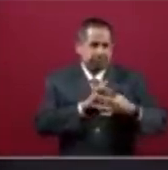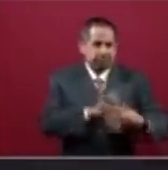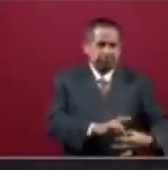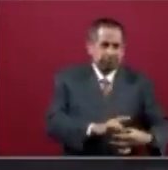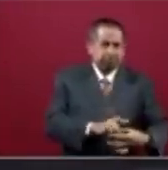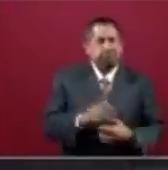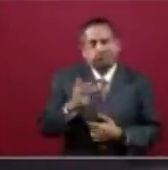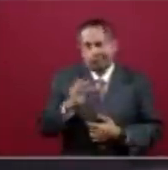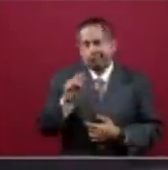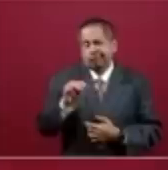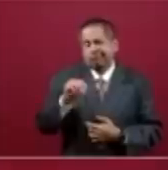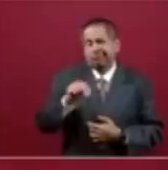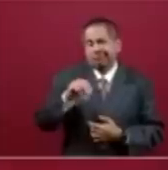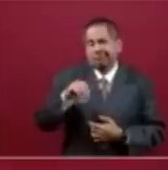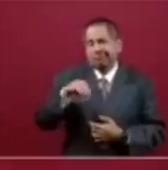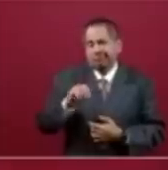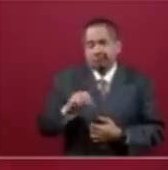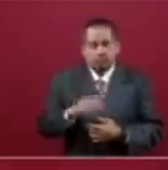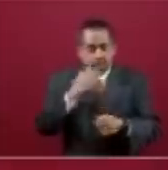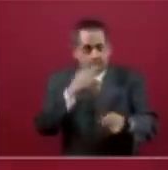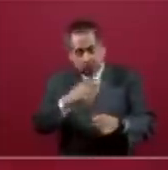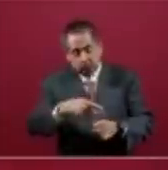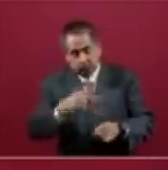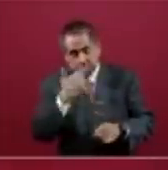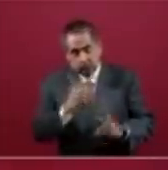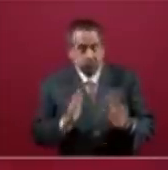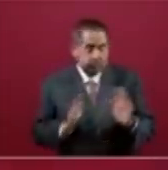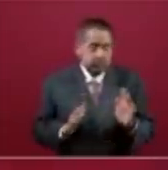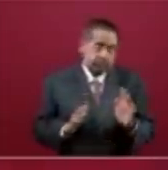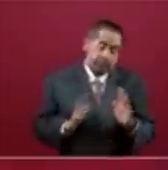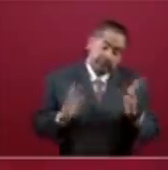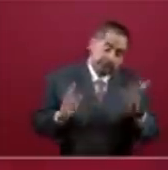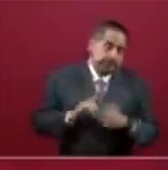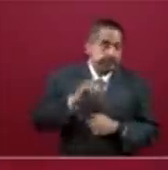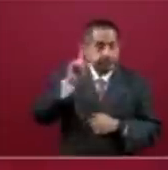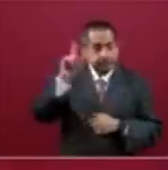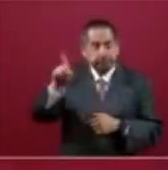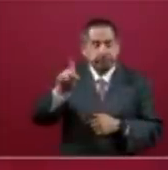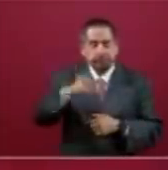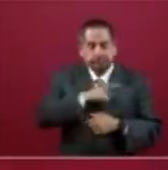Entonces, sí es muy buena tu pregunta, eso lo tienen que ver